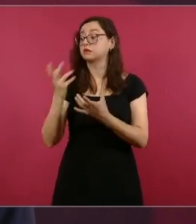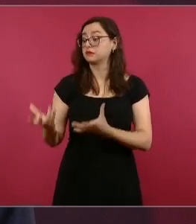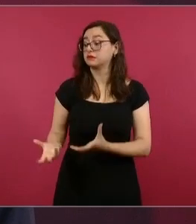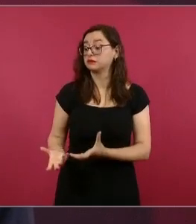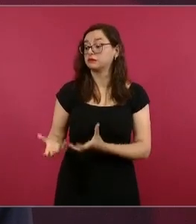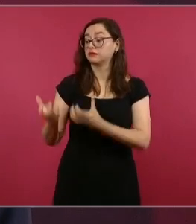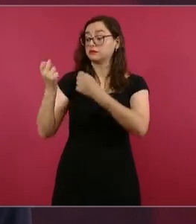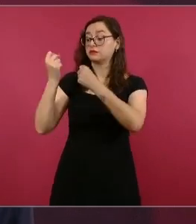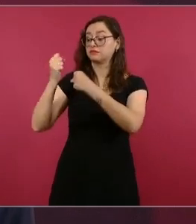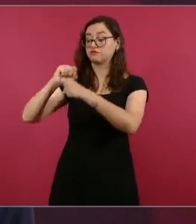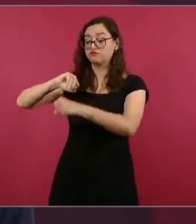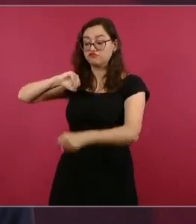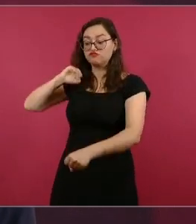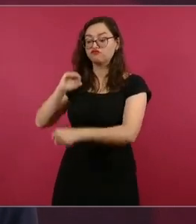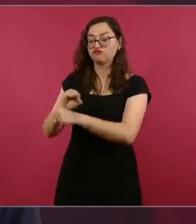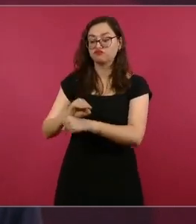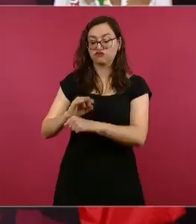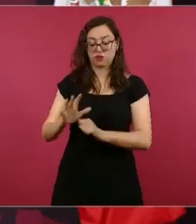para la creación de Pemex,